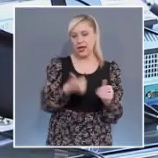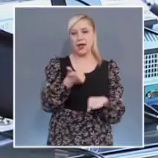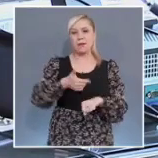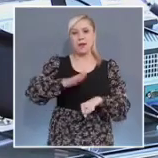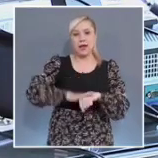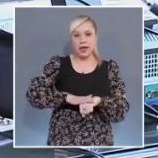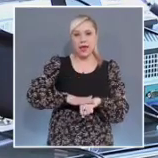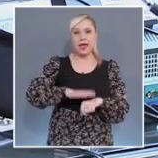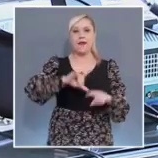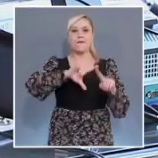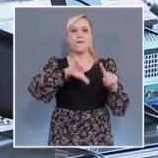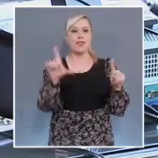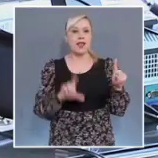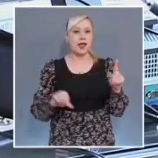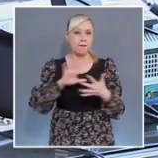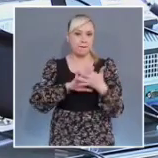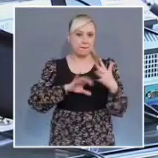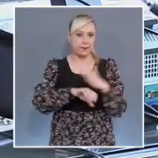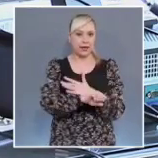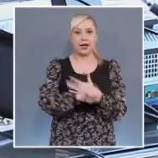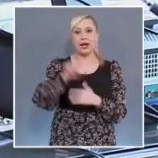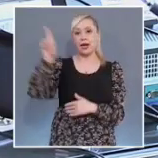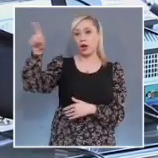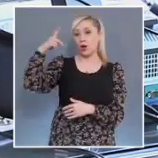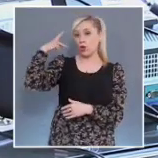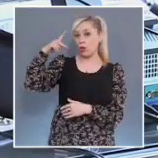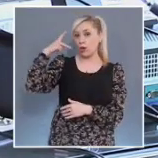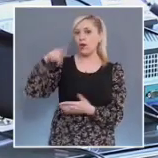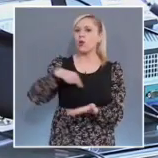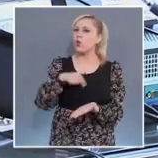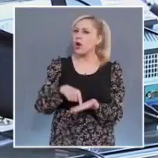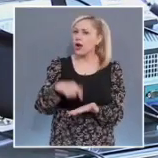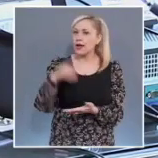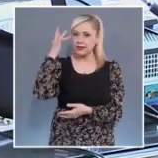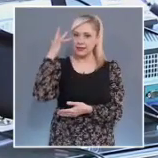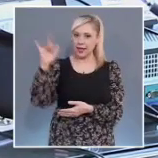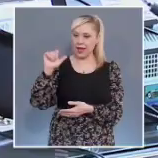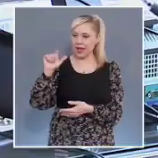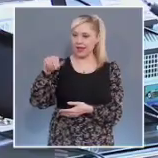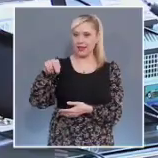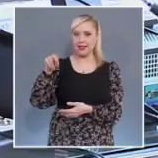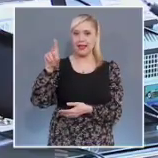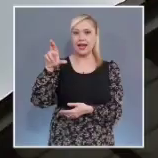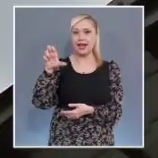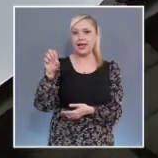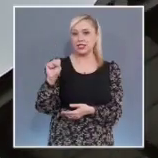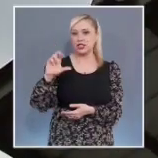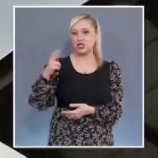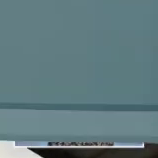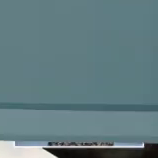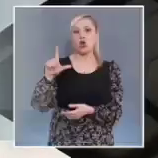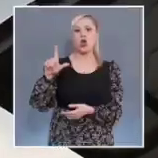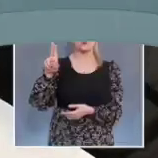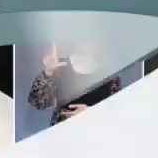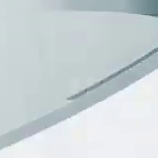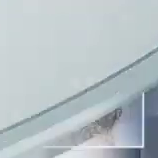con residencia también en San Andrés Cholula, allá precisamente en Puebla.